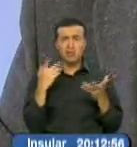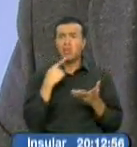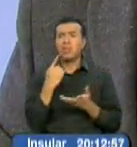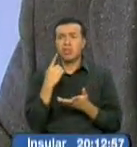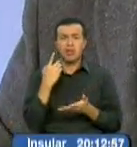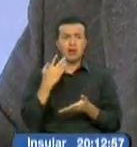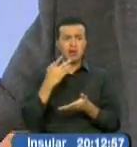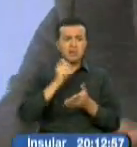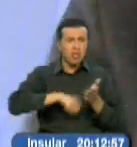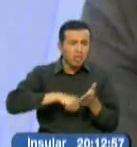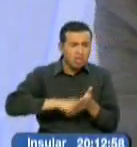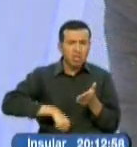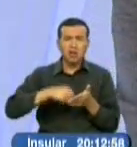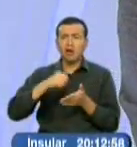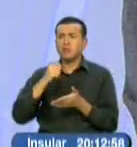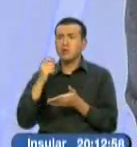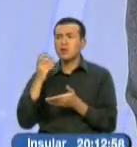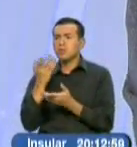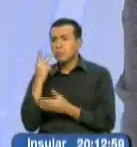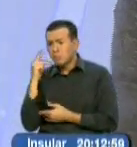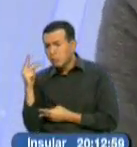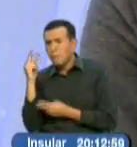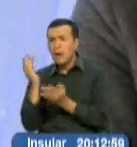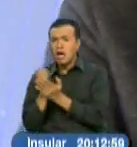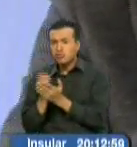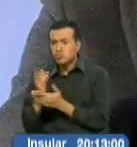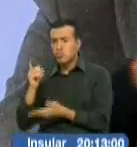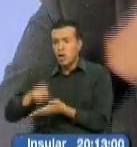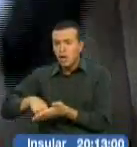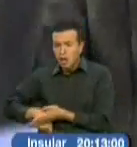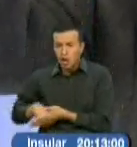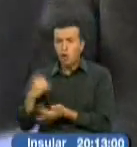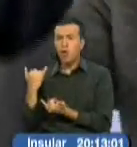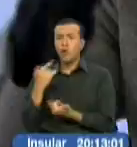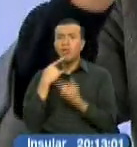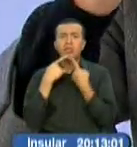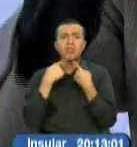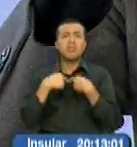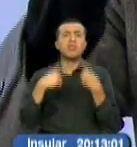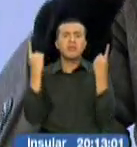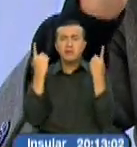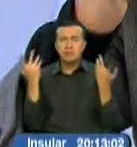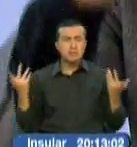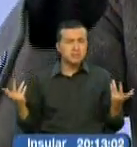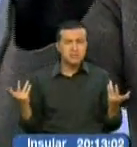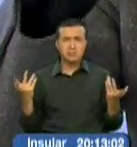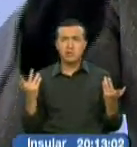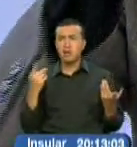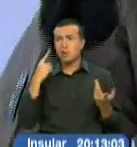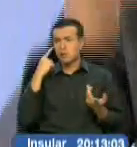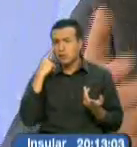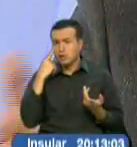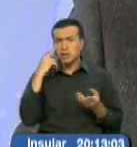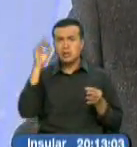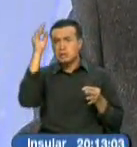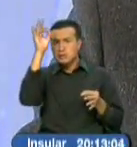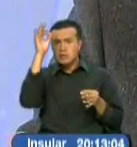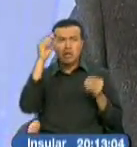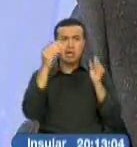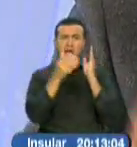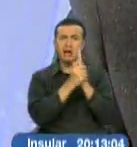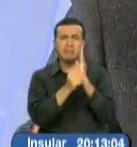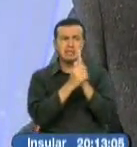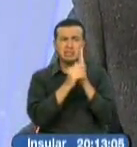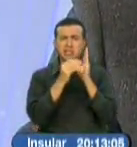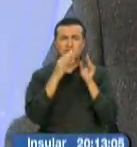de que papeletas marcadas, de que encontramos papeletas en el basurero, de que hoy se presentan señalando cartillas de